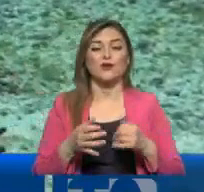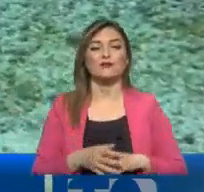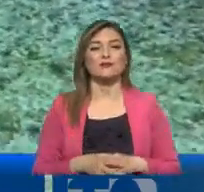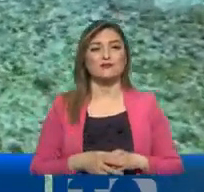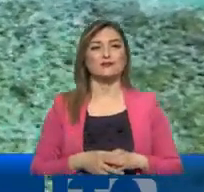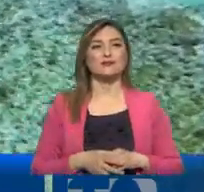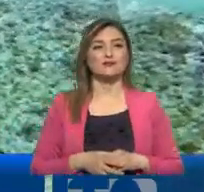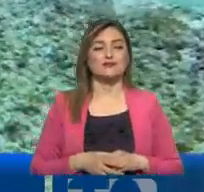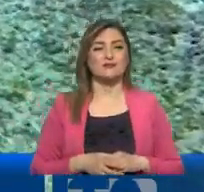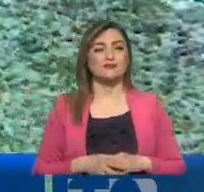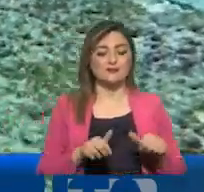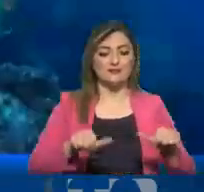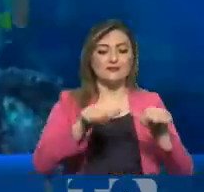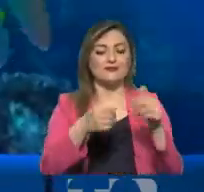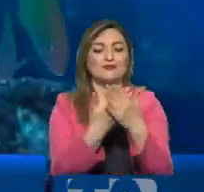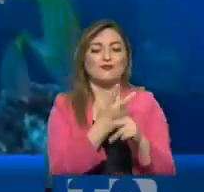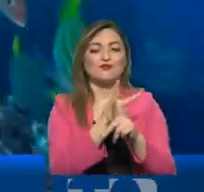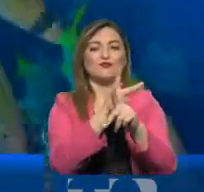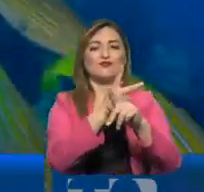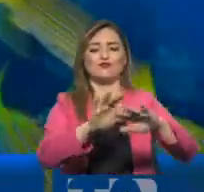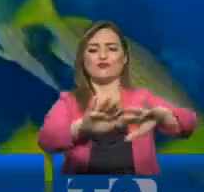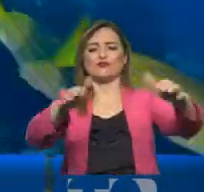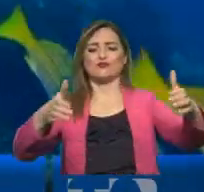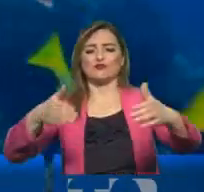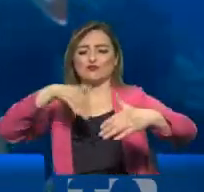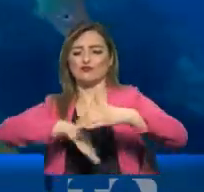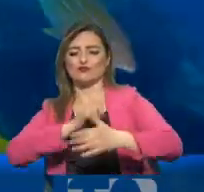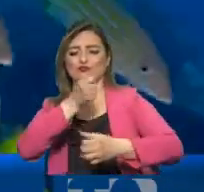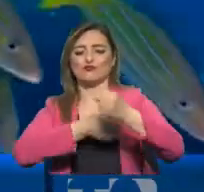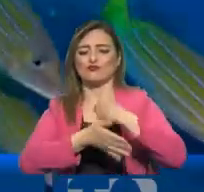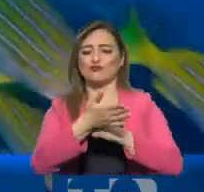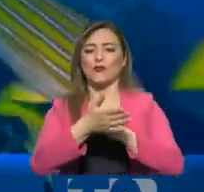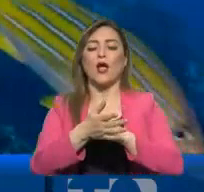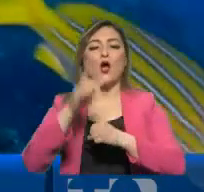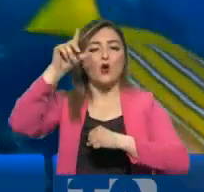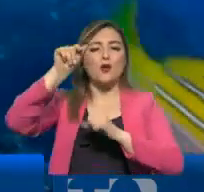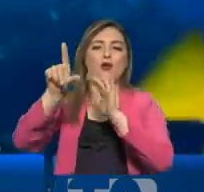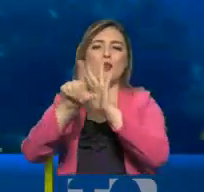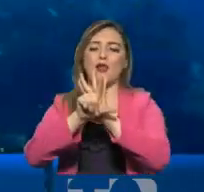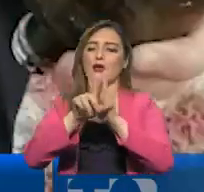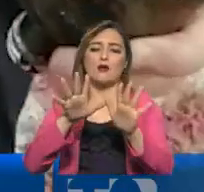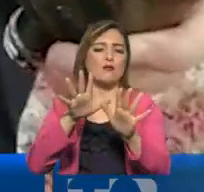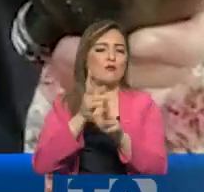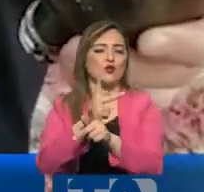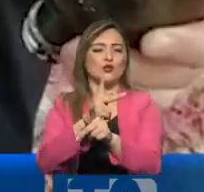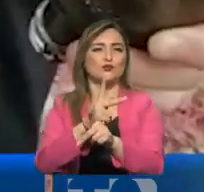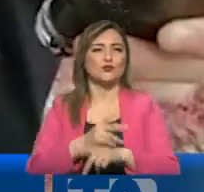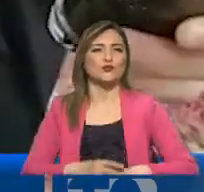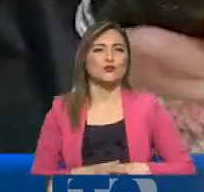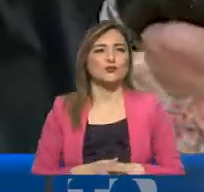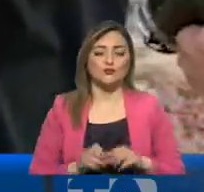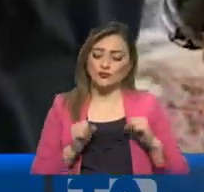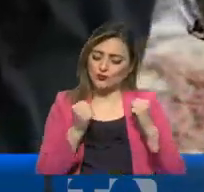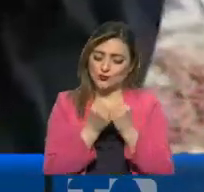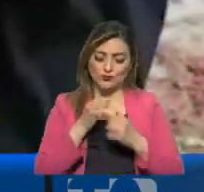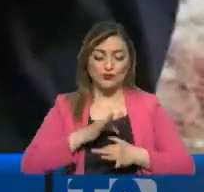océanos, creando nuevas áreas marinas protegidas o desde el Estado con políticas claras de conservación y desde la